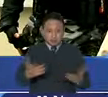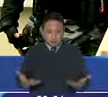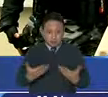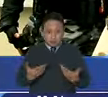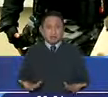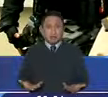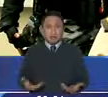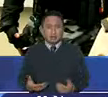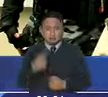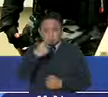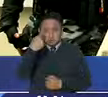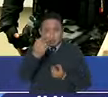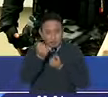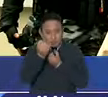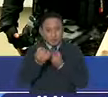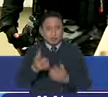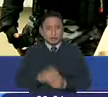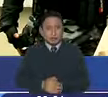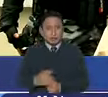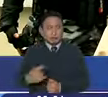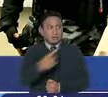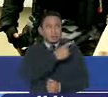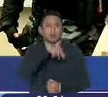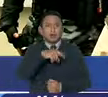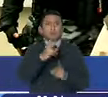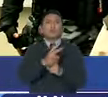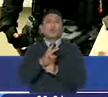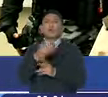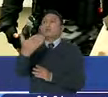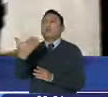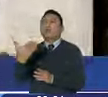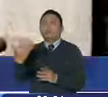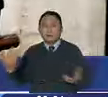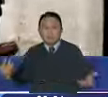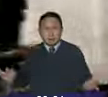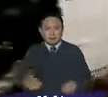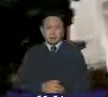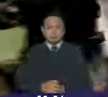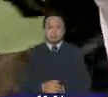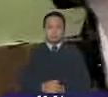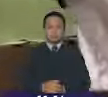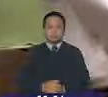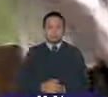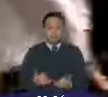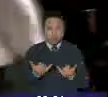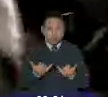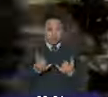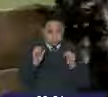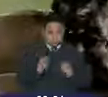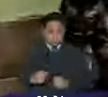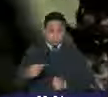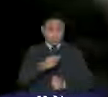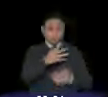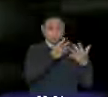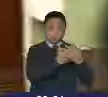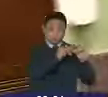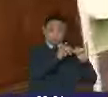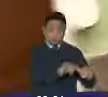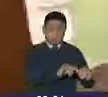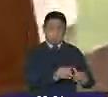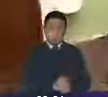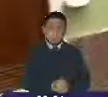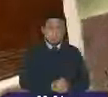con nuestro rostro, informando a la ciudadanía, mientras que a los delincuentes les están protegiendo. ¿Será que en esta oportunidad se quedan encerrados? La pregunta